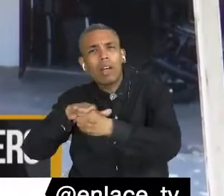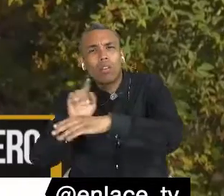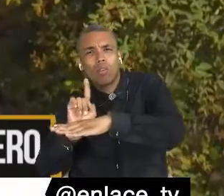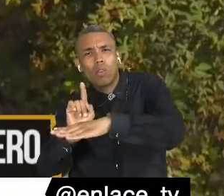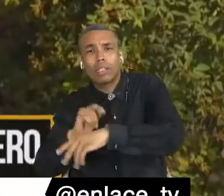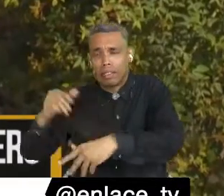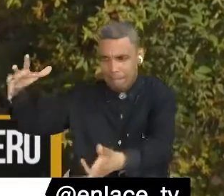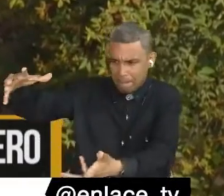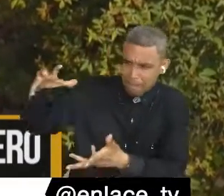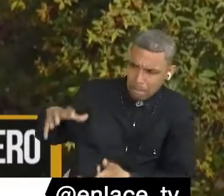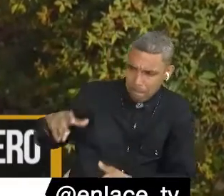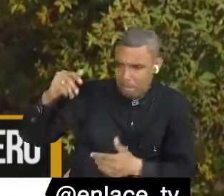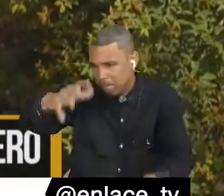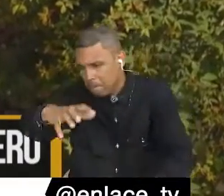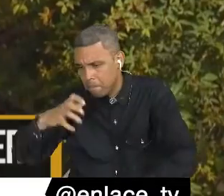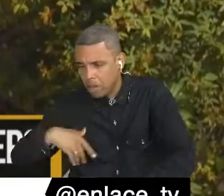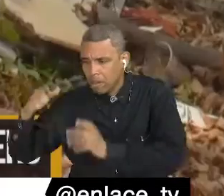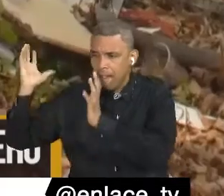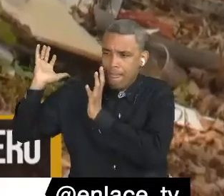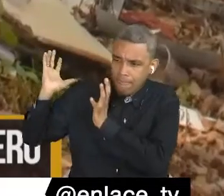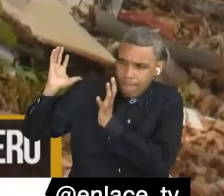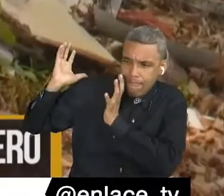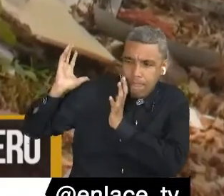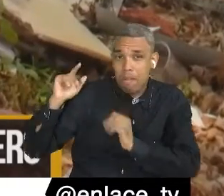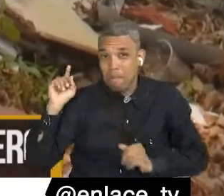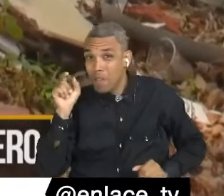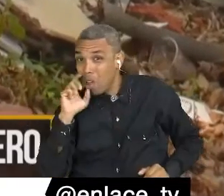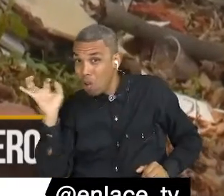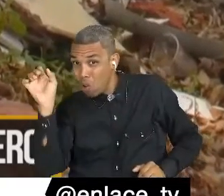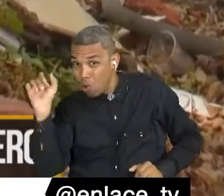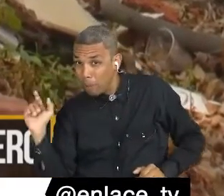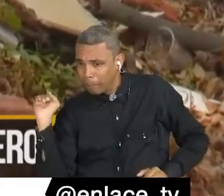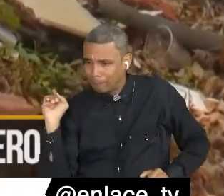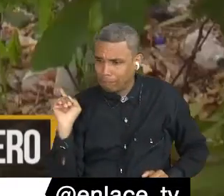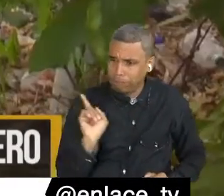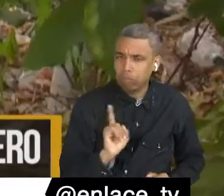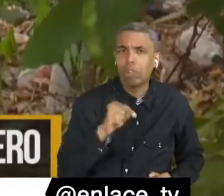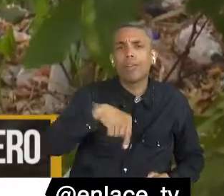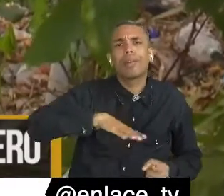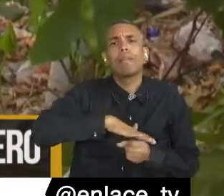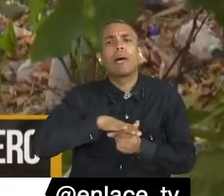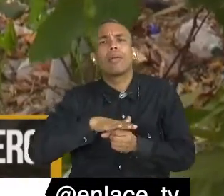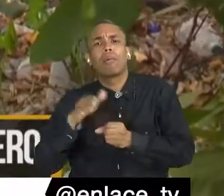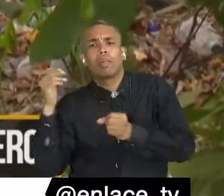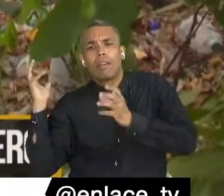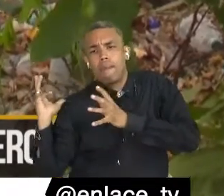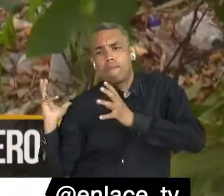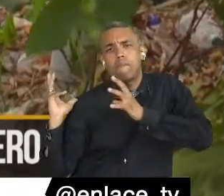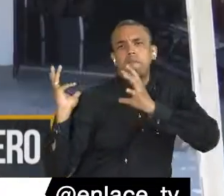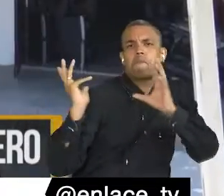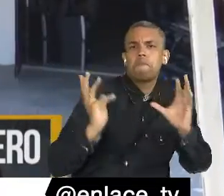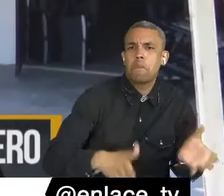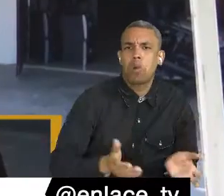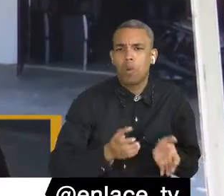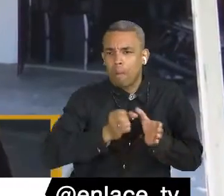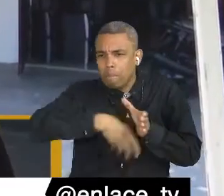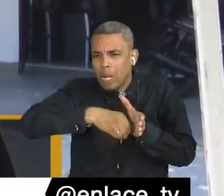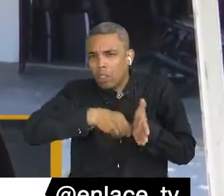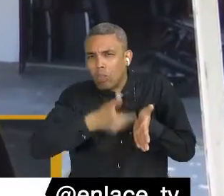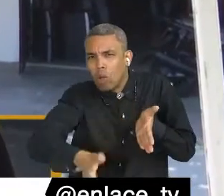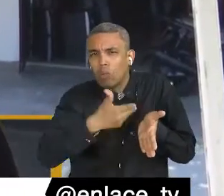ellos. Según los ciudadanos del sector, la poca conciencia del manejo de los residuos ha hecho que la problemática vaya en aumento.